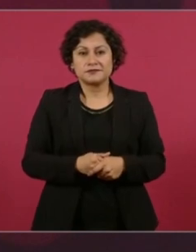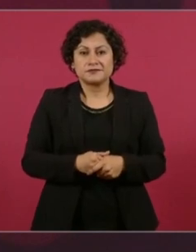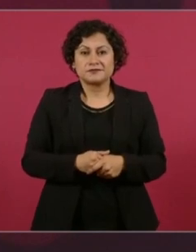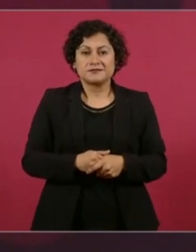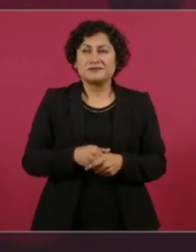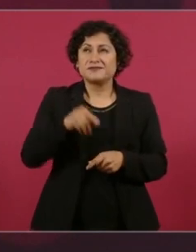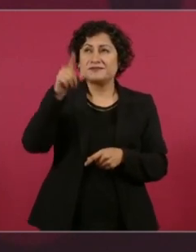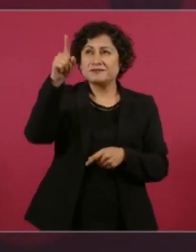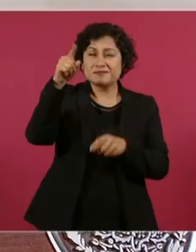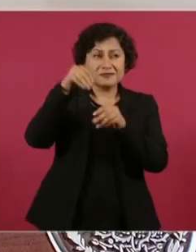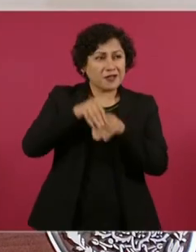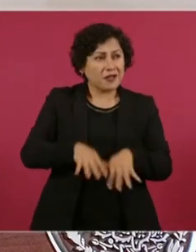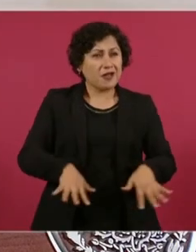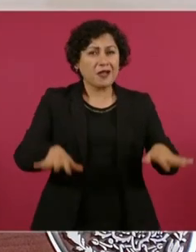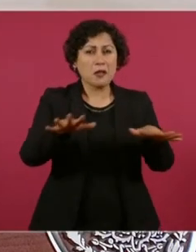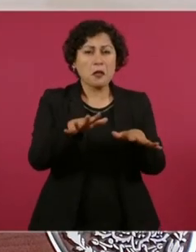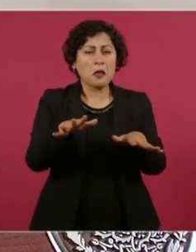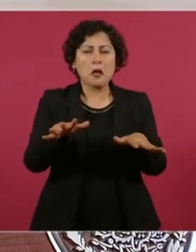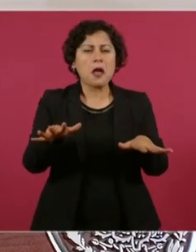efectividad.